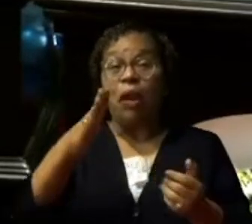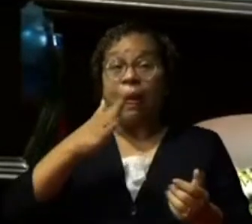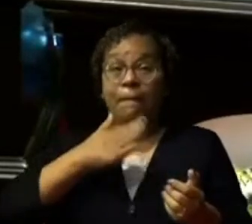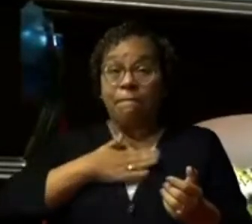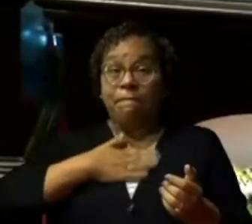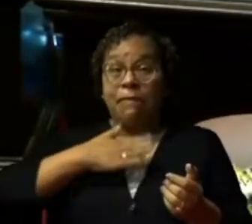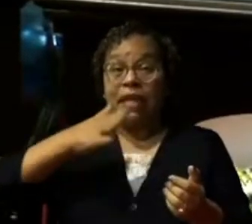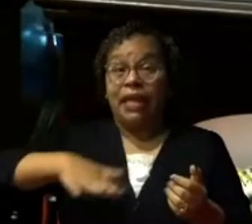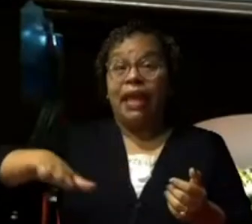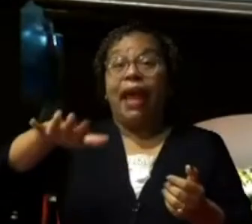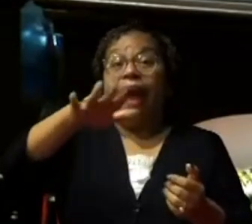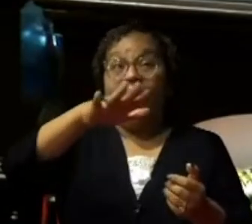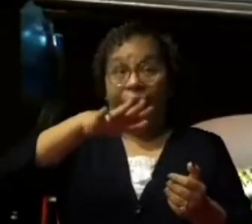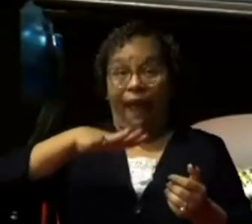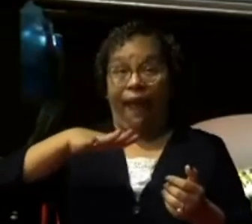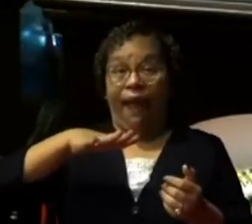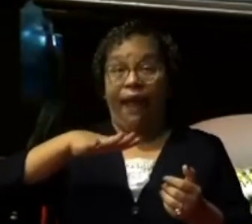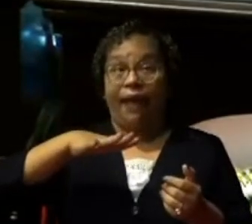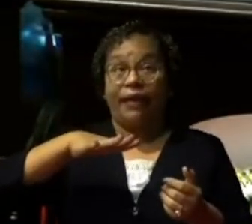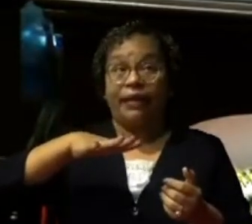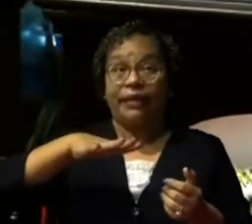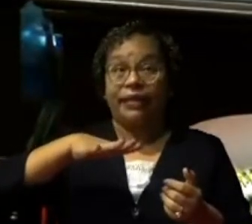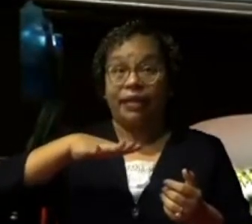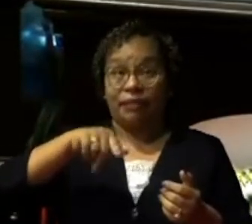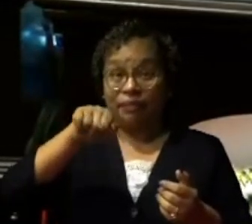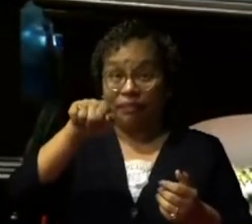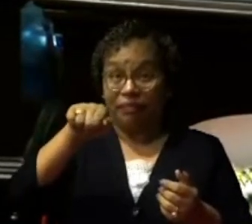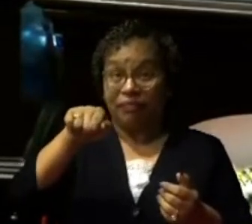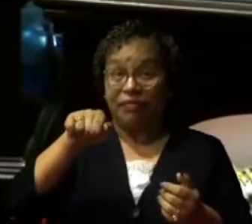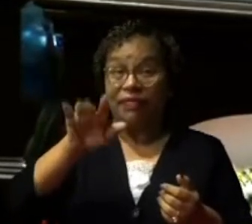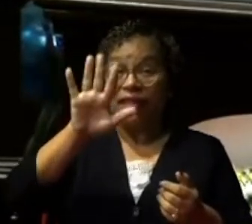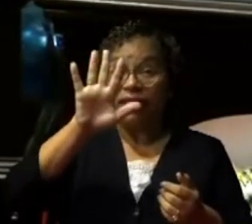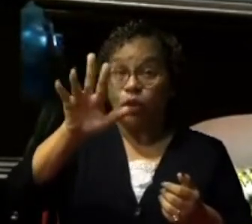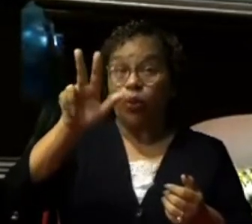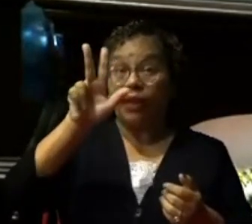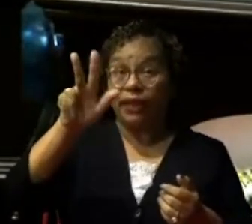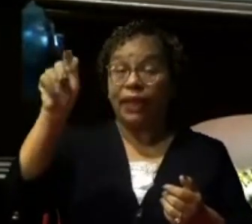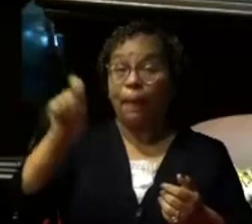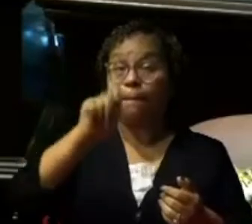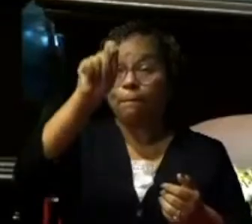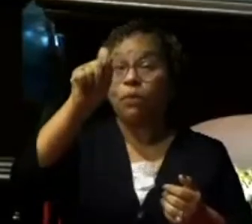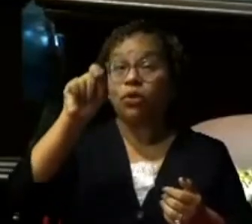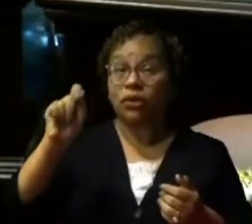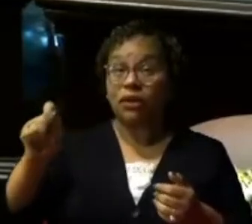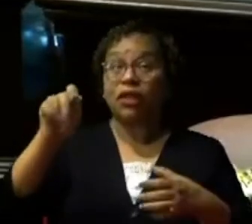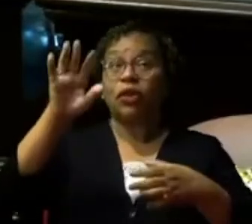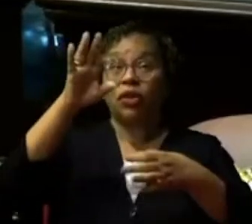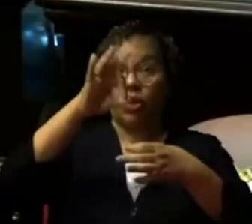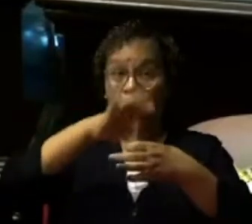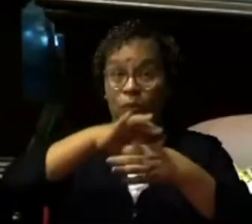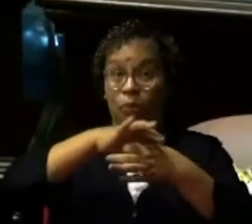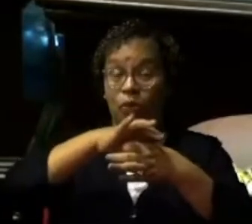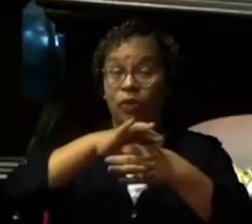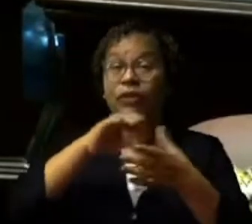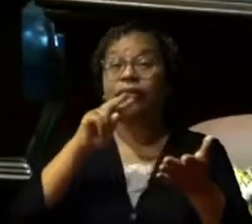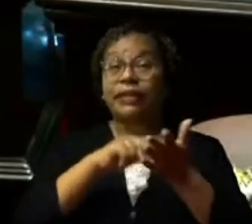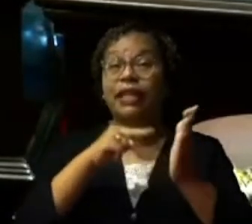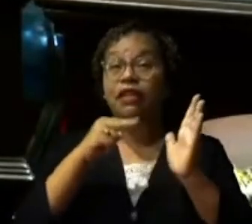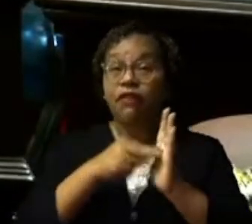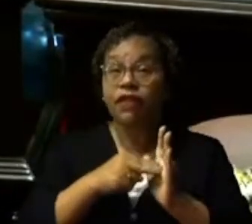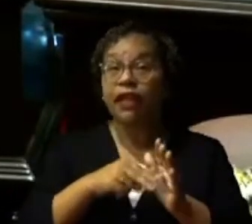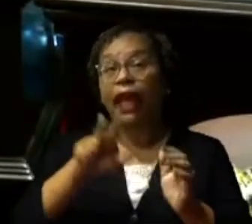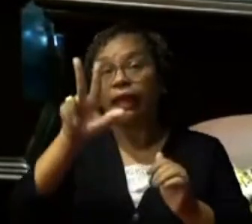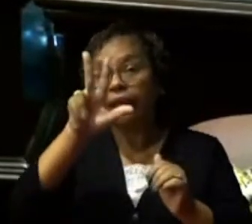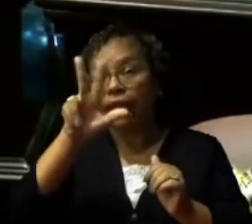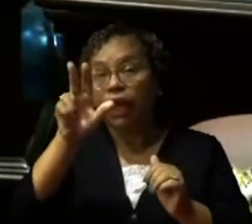sus aliados alcanzado el 53% de los votos, lo que se traduce en 3.2 diputados,